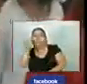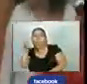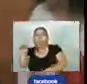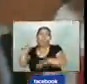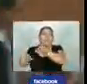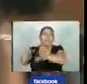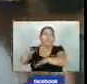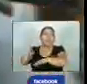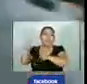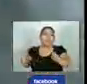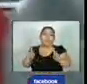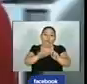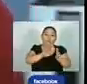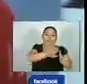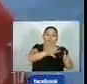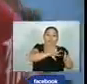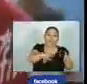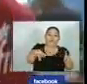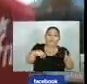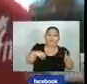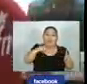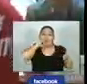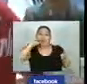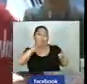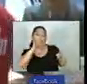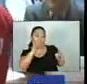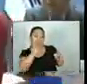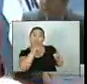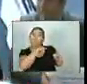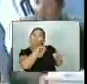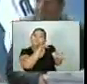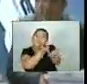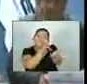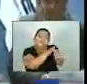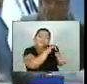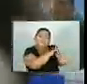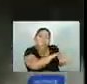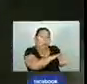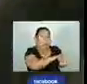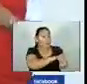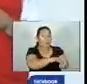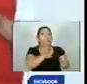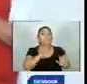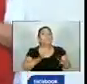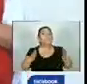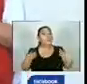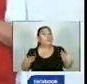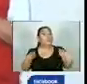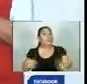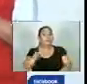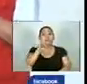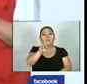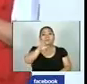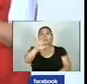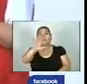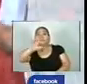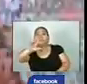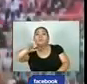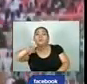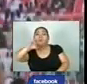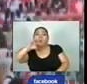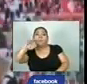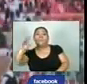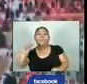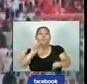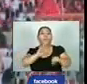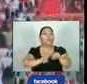es acusado junto a su grupo familiar por la Fiscalía de Enriquecimiento Ilícito por más de 153 mil dólares.